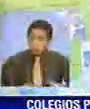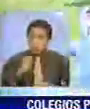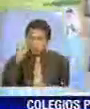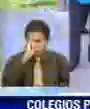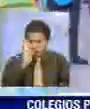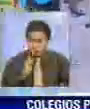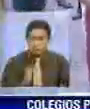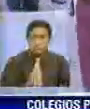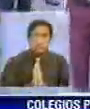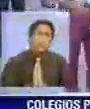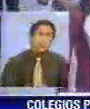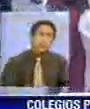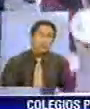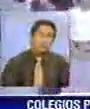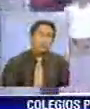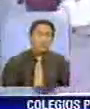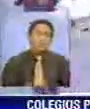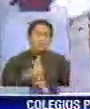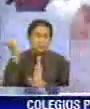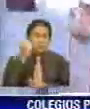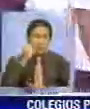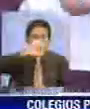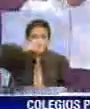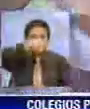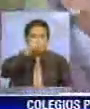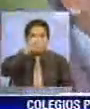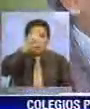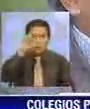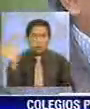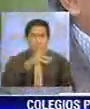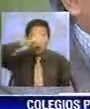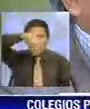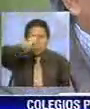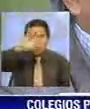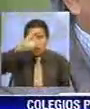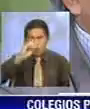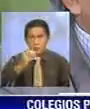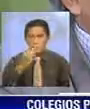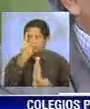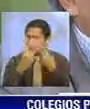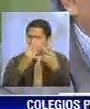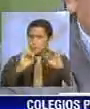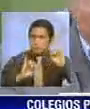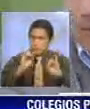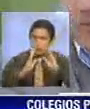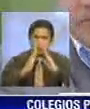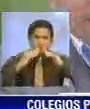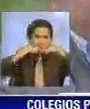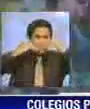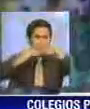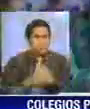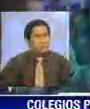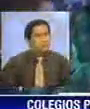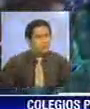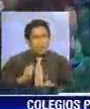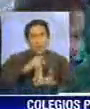famoso Juan Pueblo, y me llama la atención también la banda de guerra, ¿no? La dinámica de las chicas siempre sonriendo.